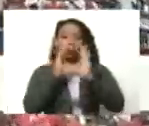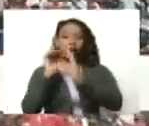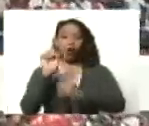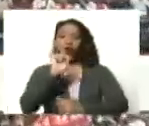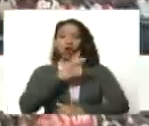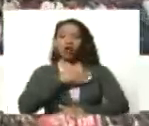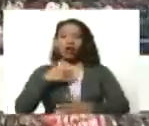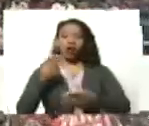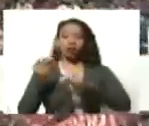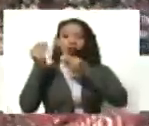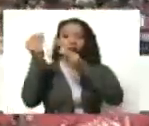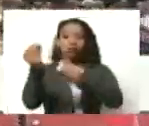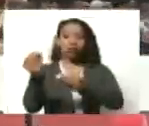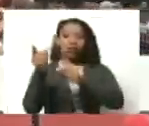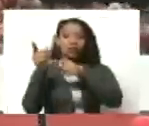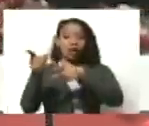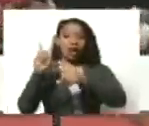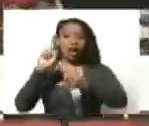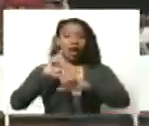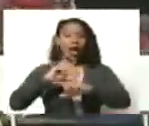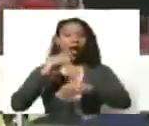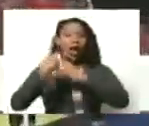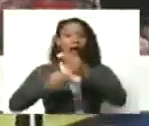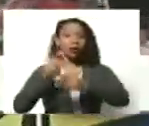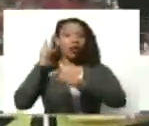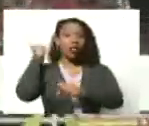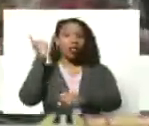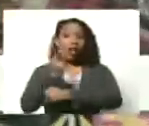quieren entregar. Ya eso debe estar hecho.